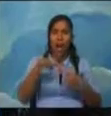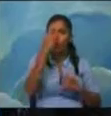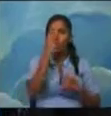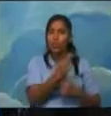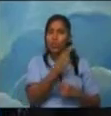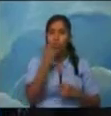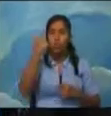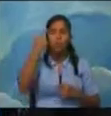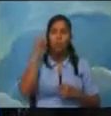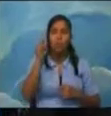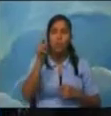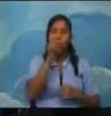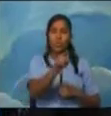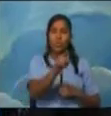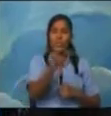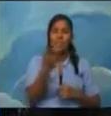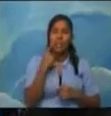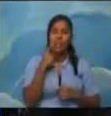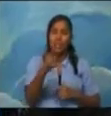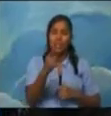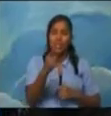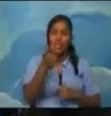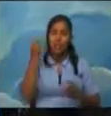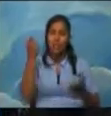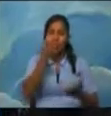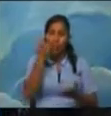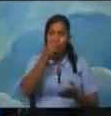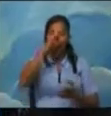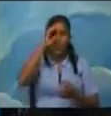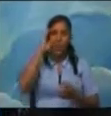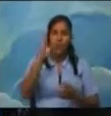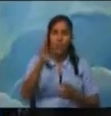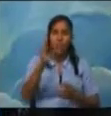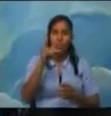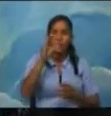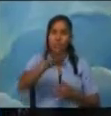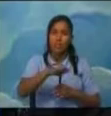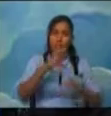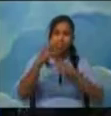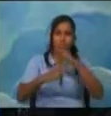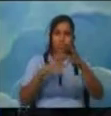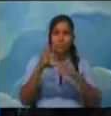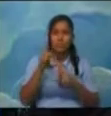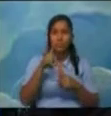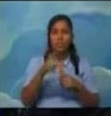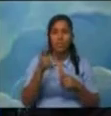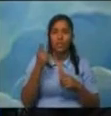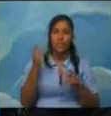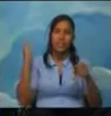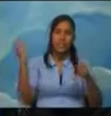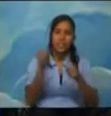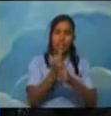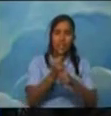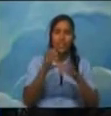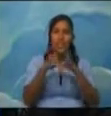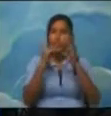promesa para usted que dice aquí que si usted busca a Dios, si usted está en angustia y te alcanzar en todas estas cosas, si en